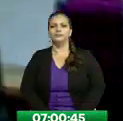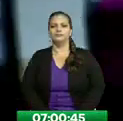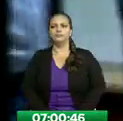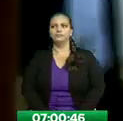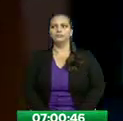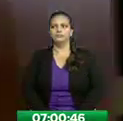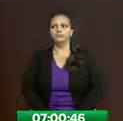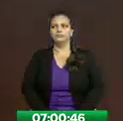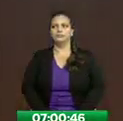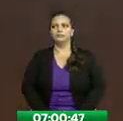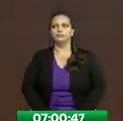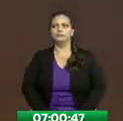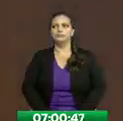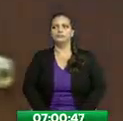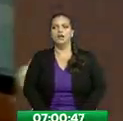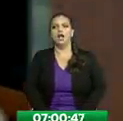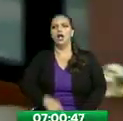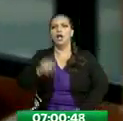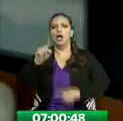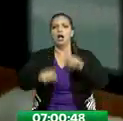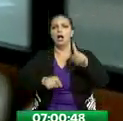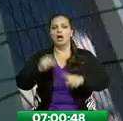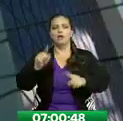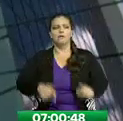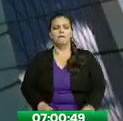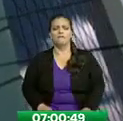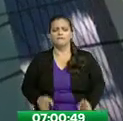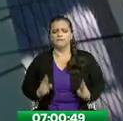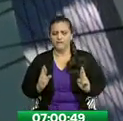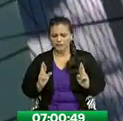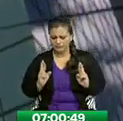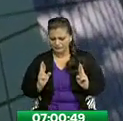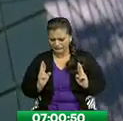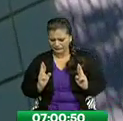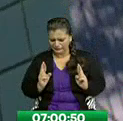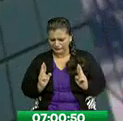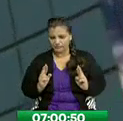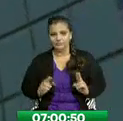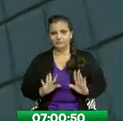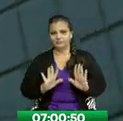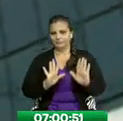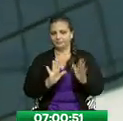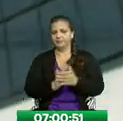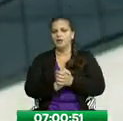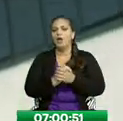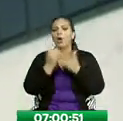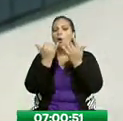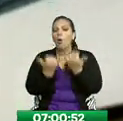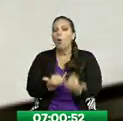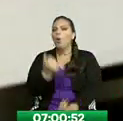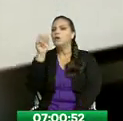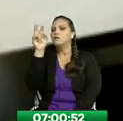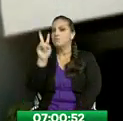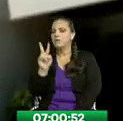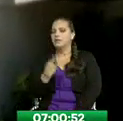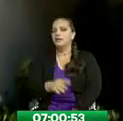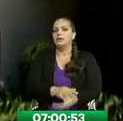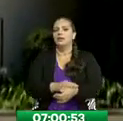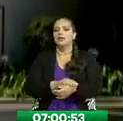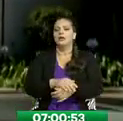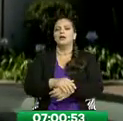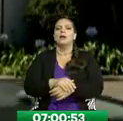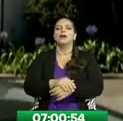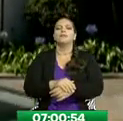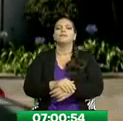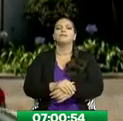Quizás muchos permanecen con los dedos cruzados, y no es para menos, ya que este viernes Daniela Camacho, jueza de la Corte Nacional de Justicia, dará a conocer